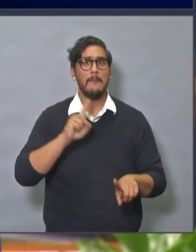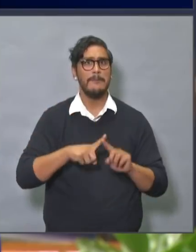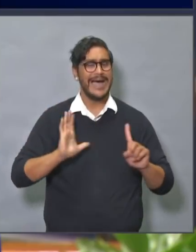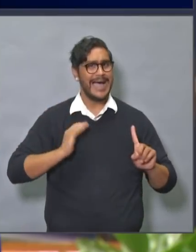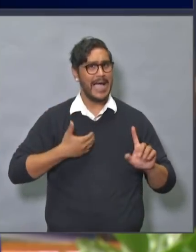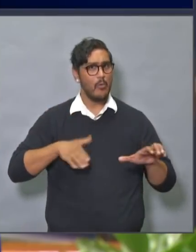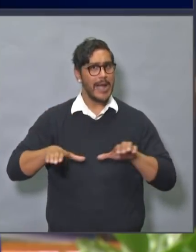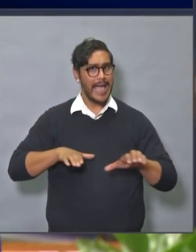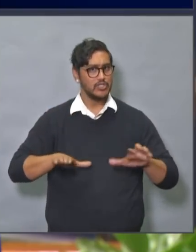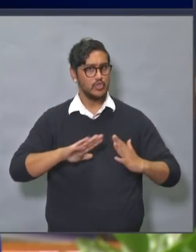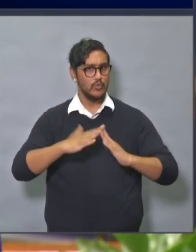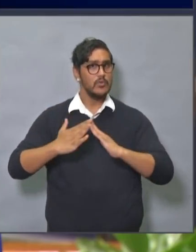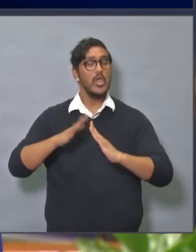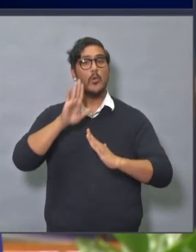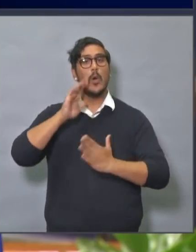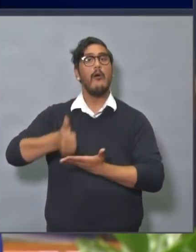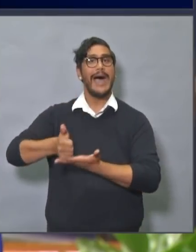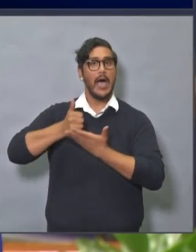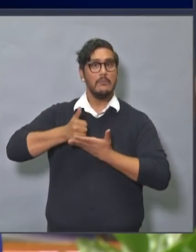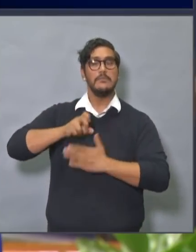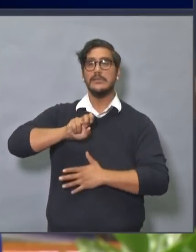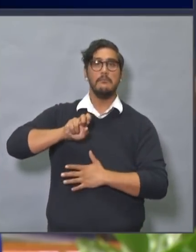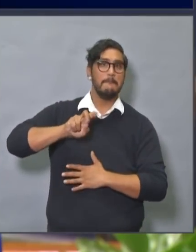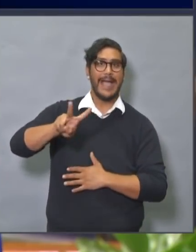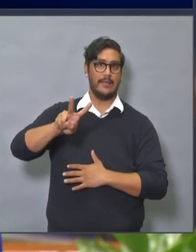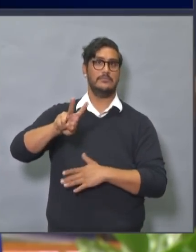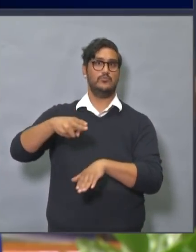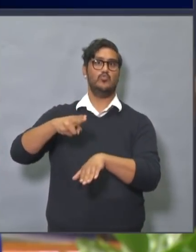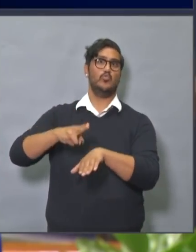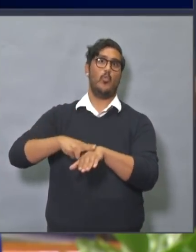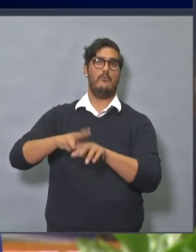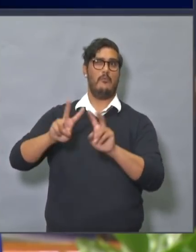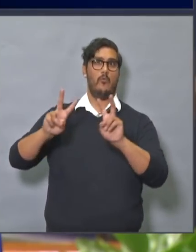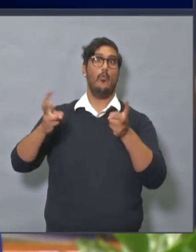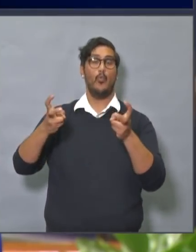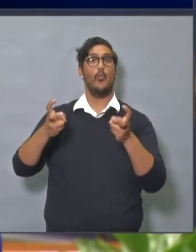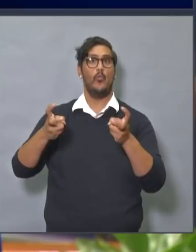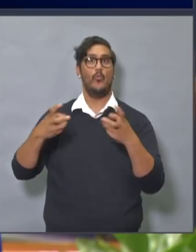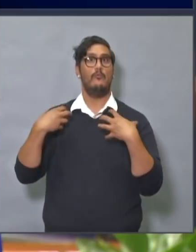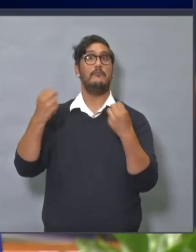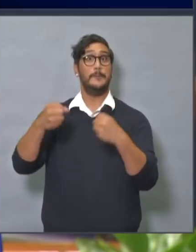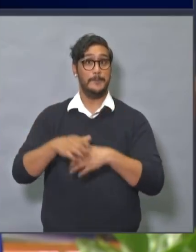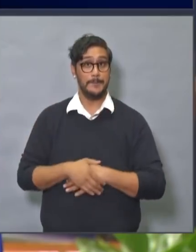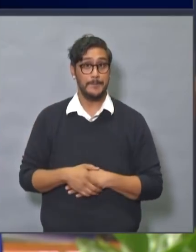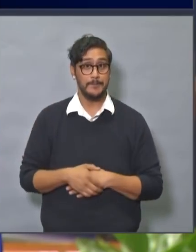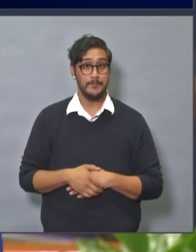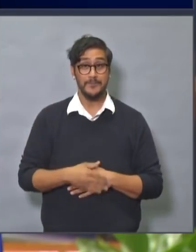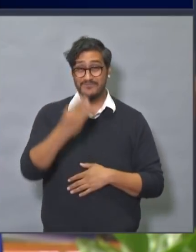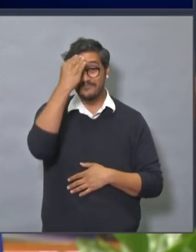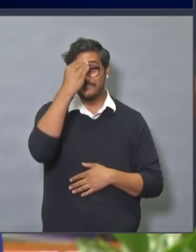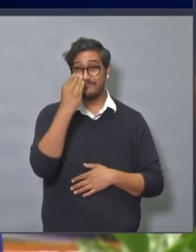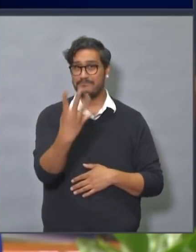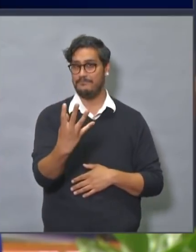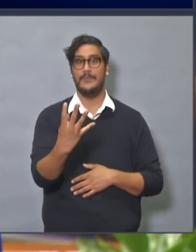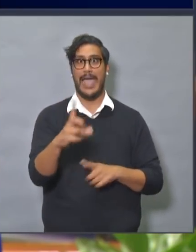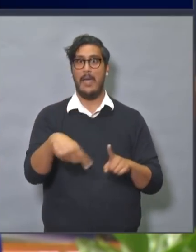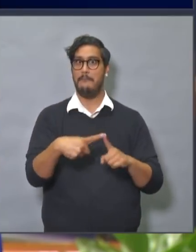ayudan a regresar a nuestro camino hacia la recuperación. Hoy les daremos un informe acerca de varios